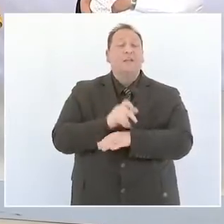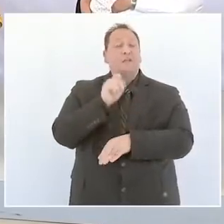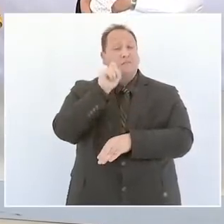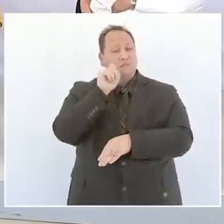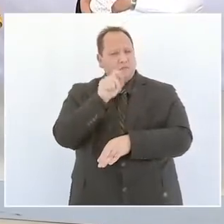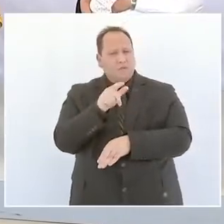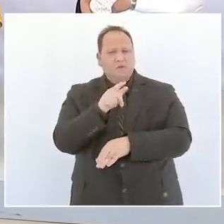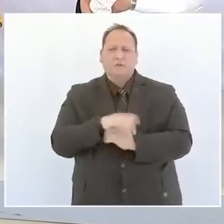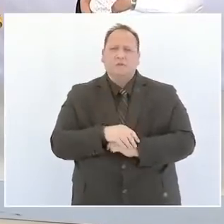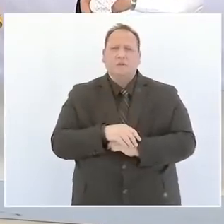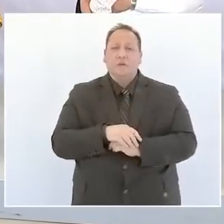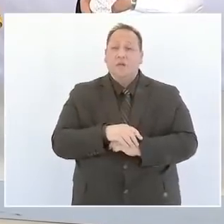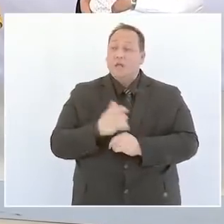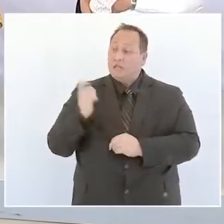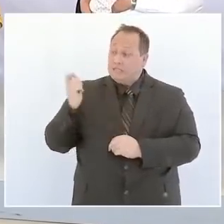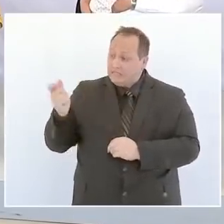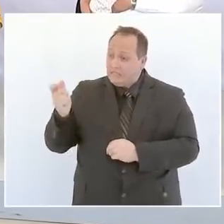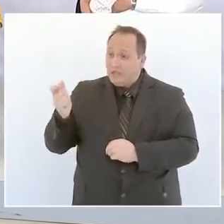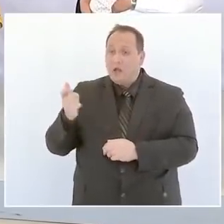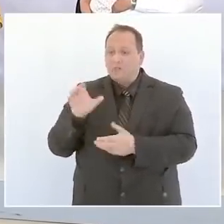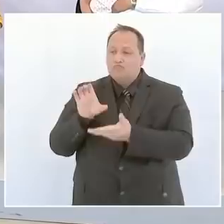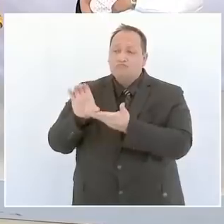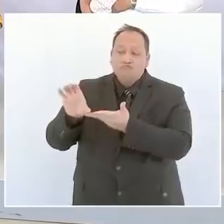ir incrementando el monto.